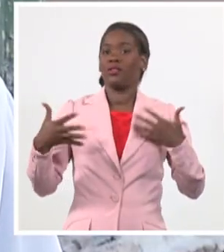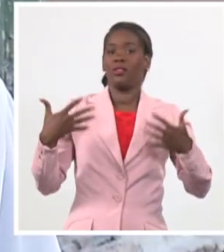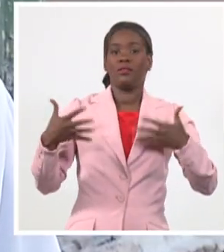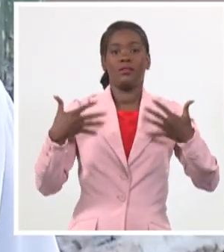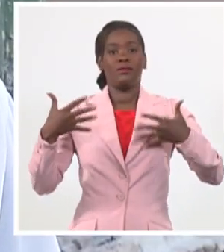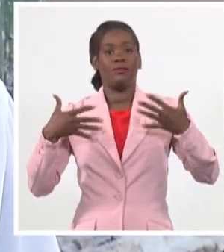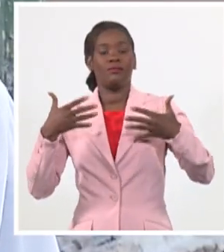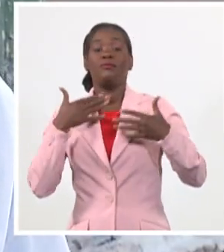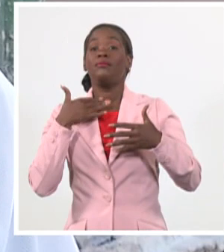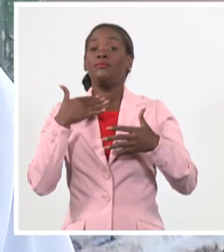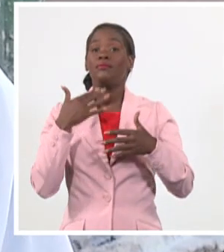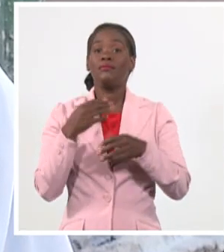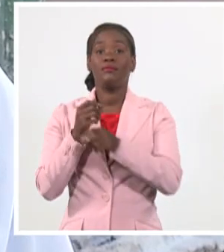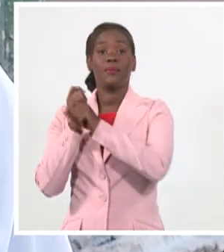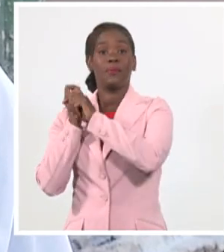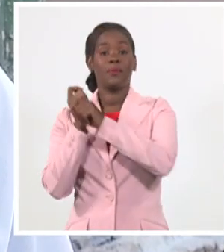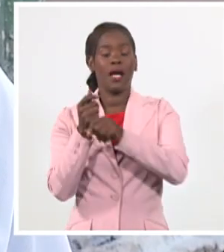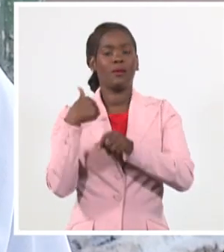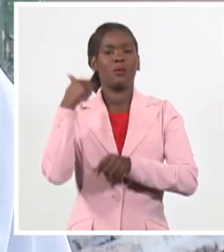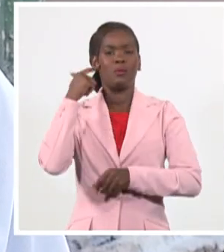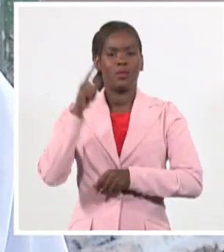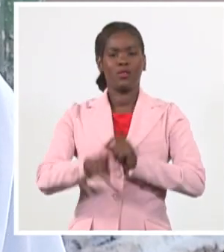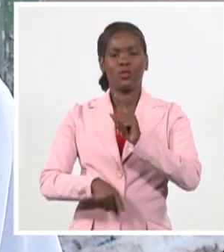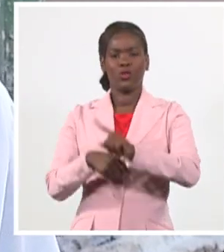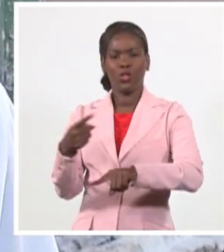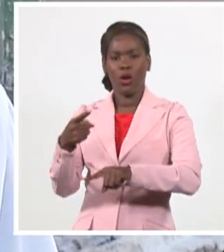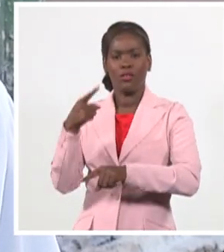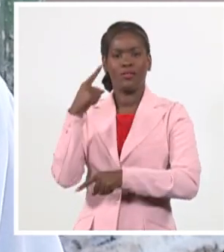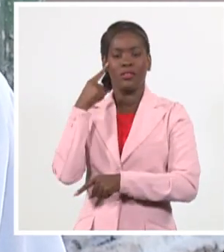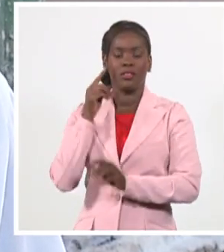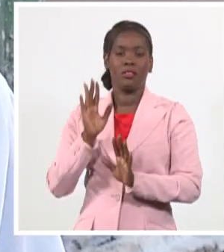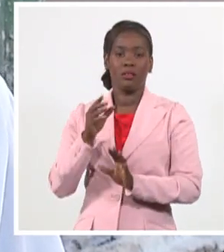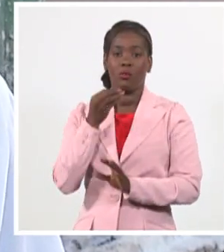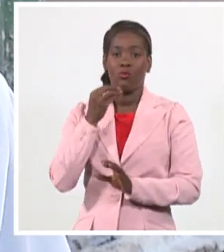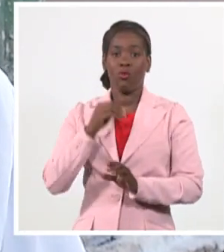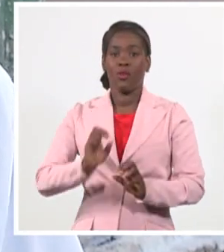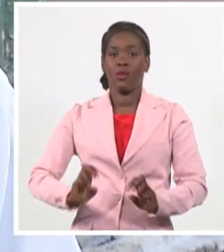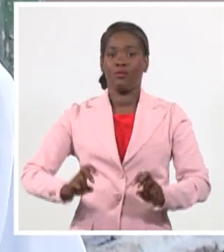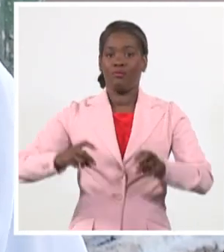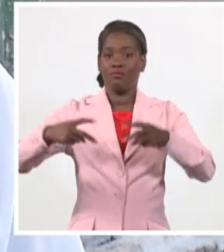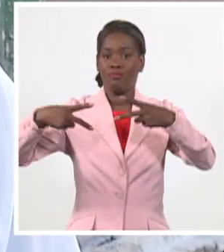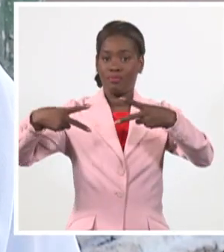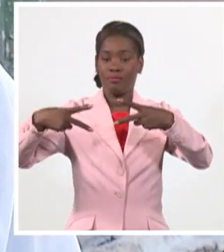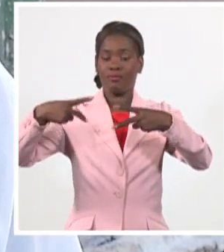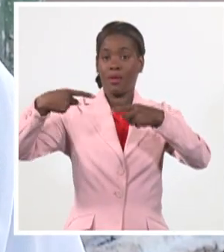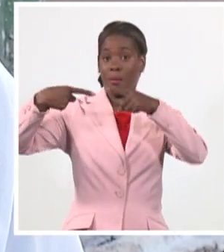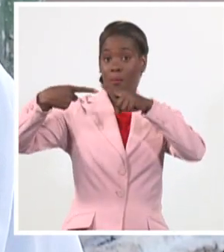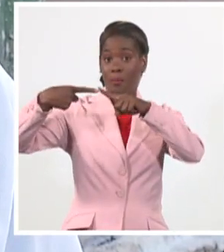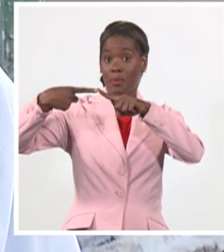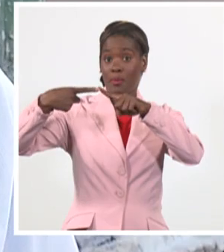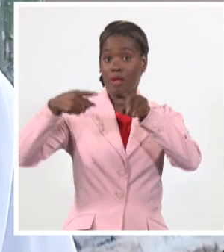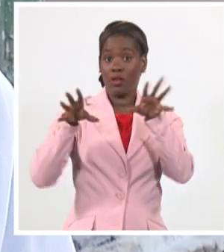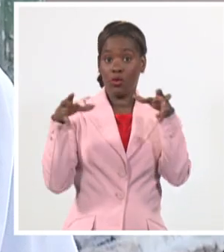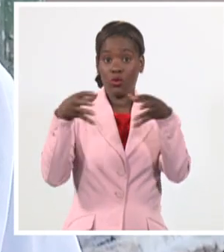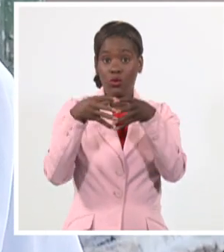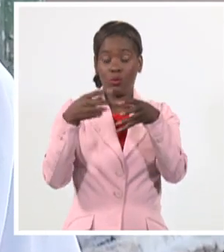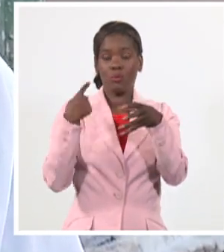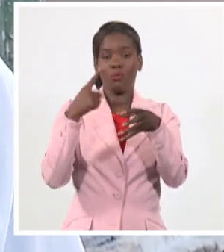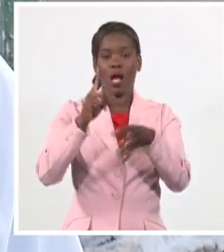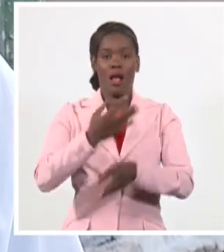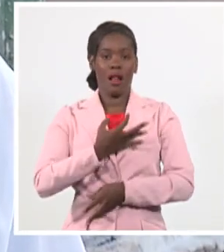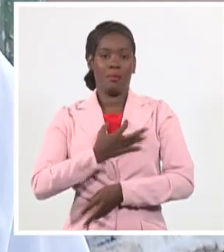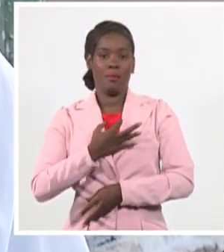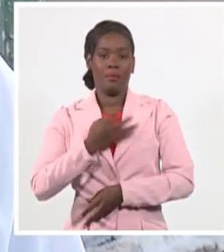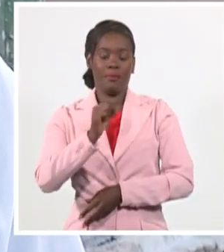totalmente convencidos de que le vamos a ganar ese juego y así asegurar el primer lugar del grupo para ir pasar